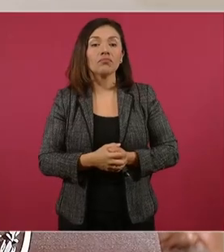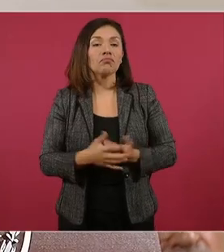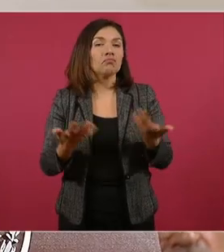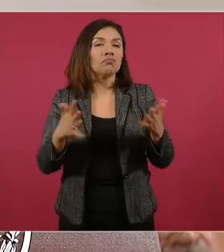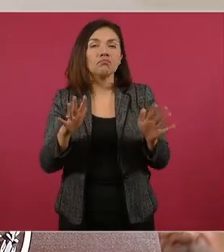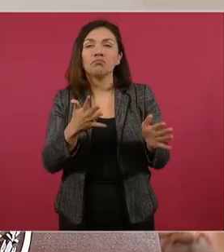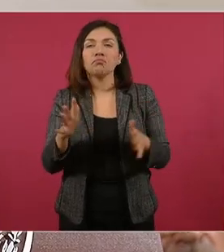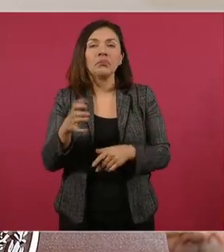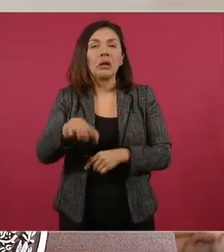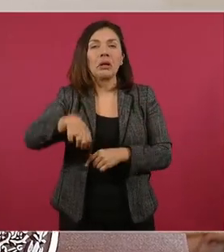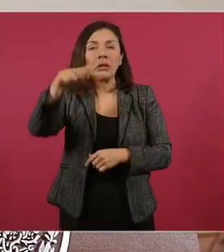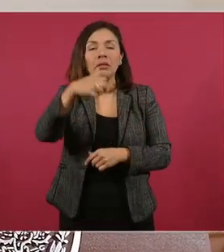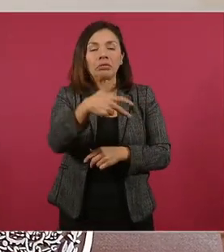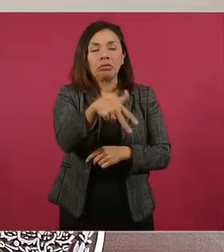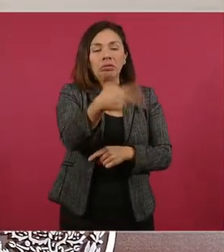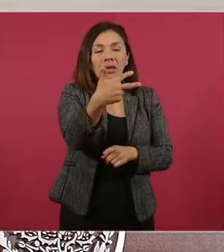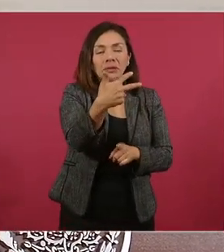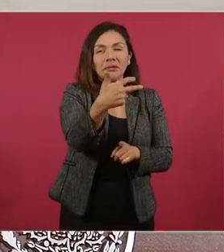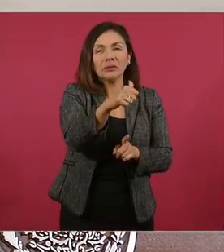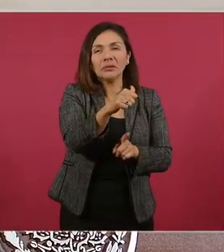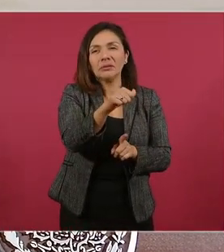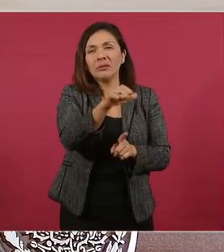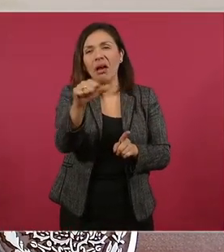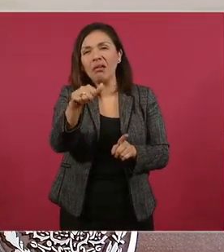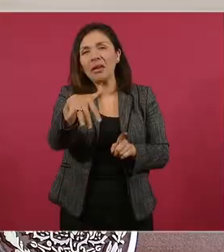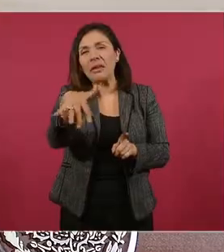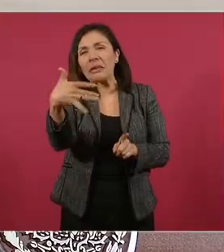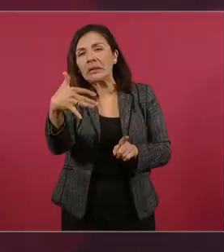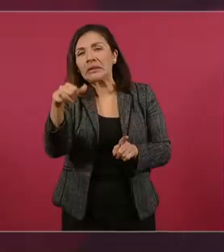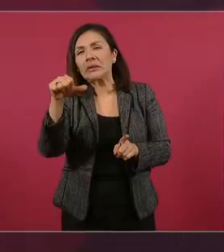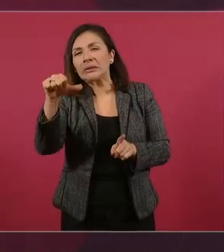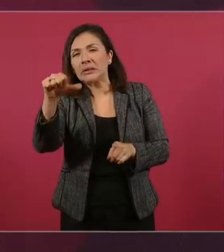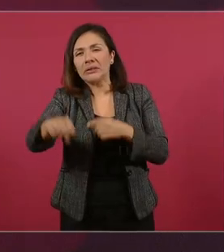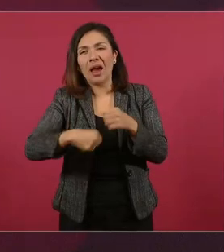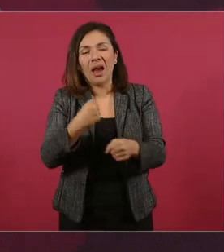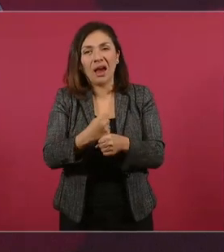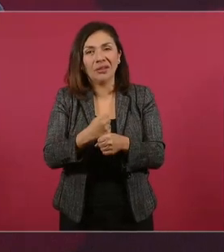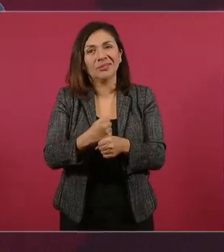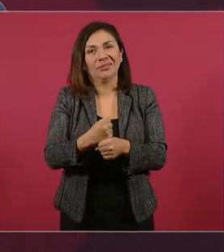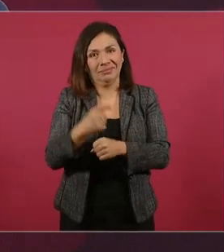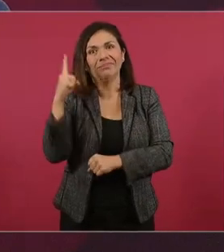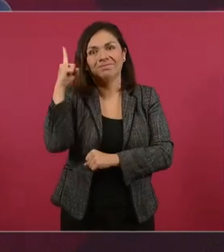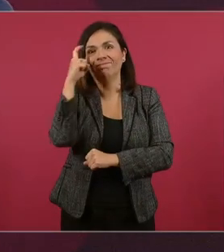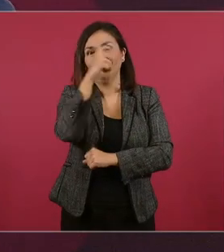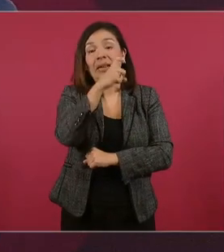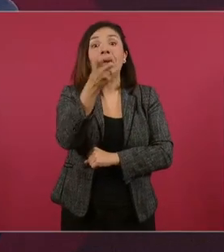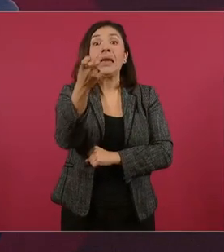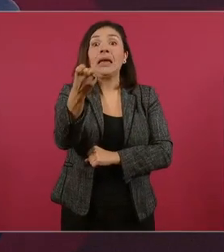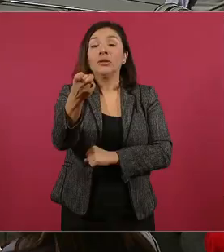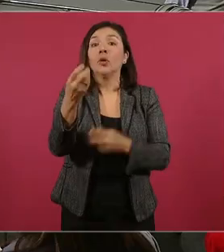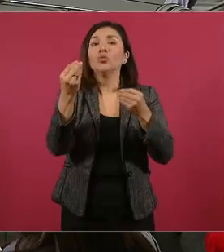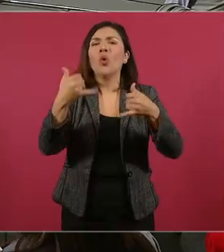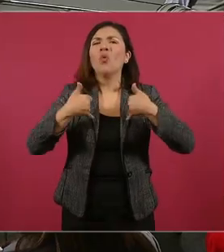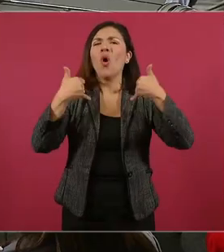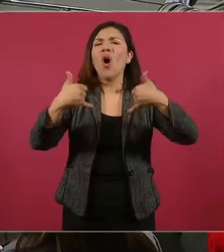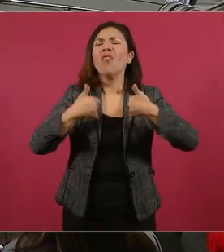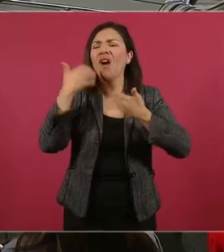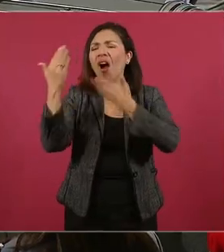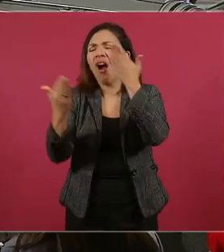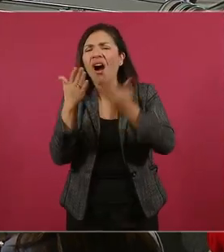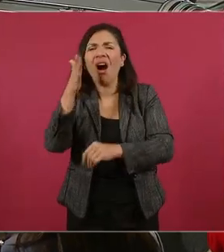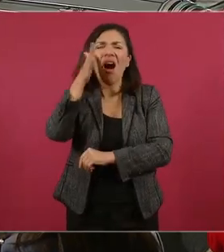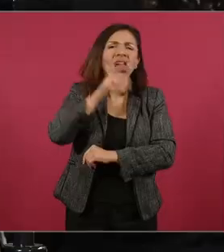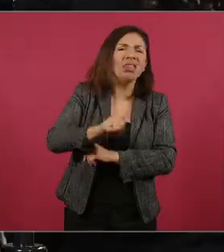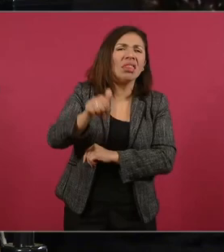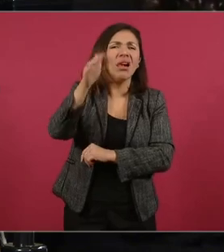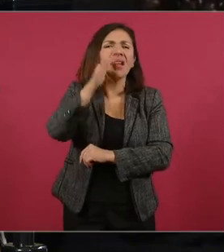13, 15 años, 16 años. Sí, y es donde muchos jóvenes optan por dejar sus estudios, sí,